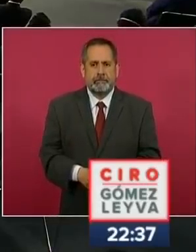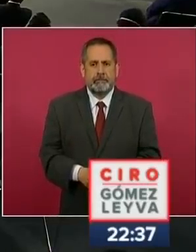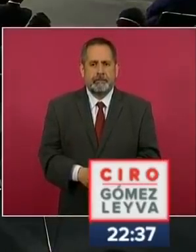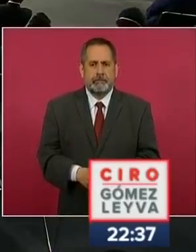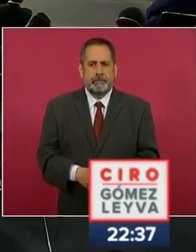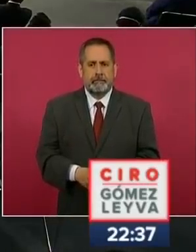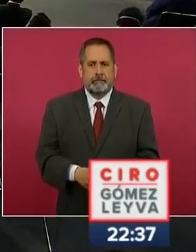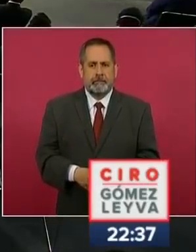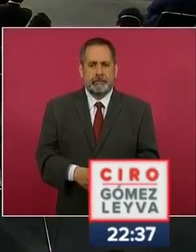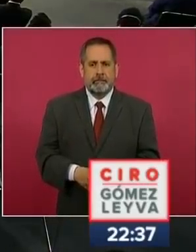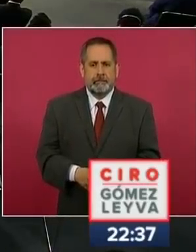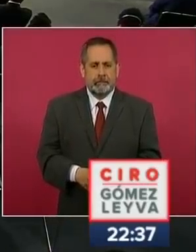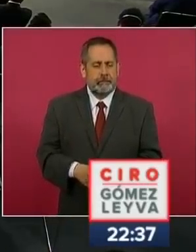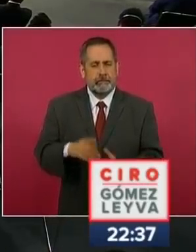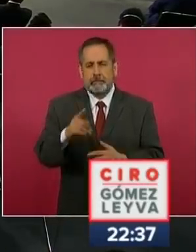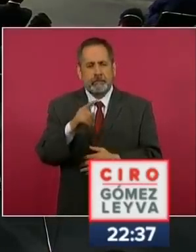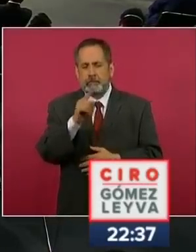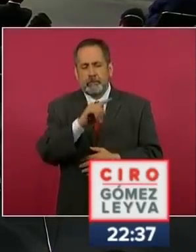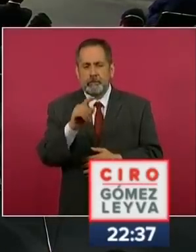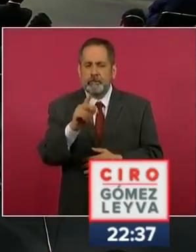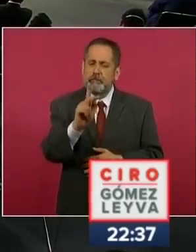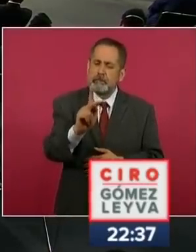ya por eso no se le llama pacto.